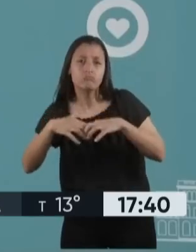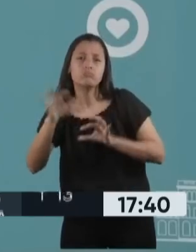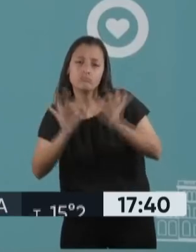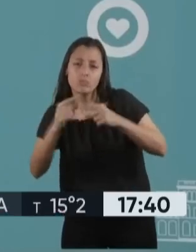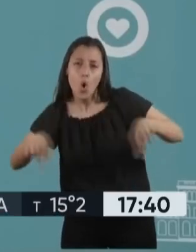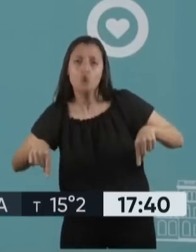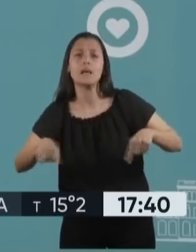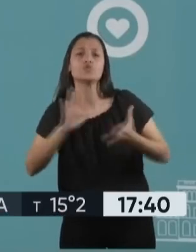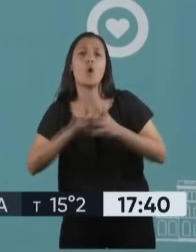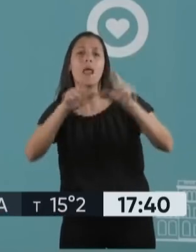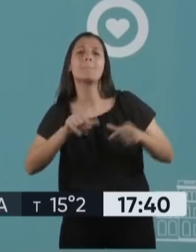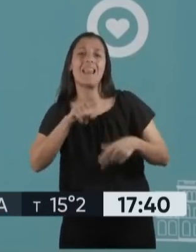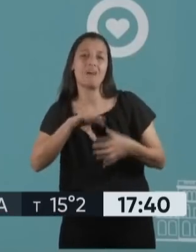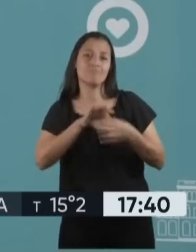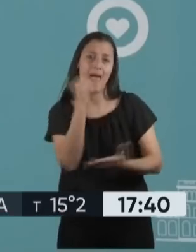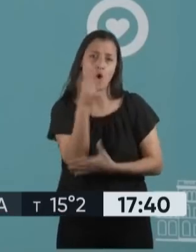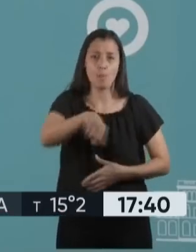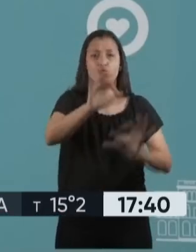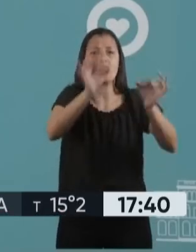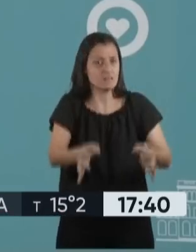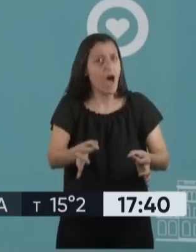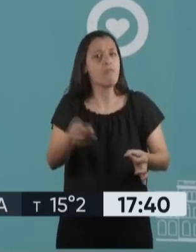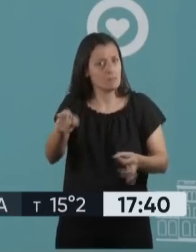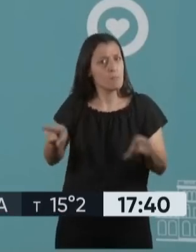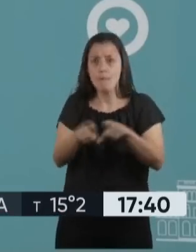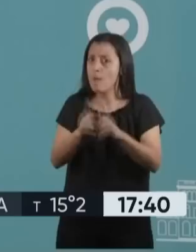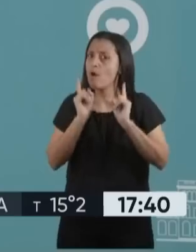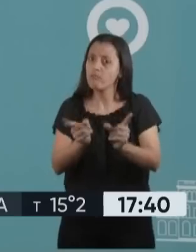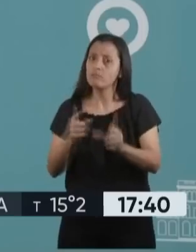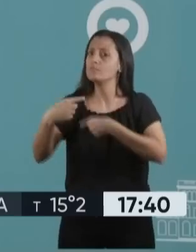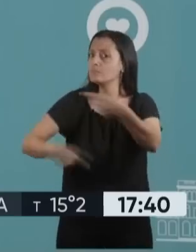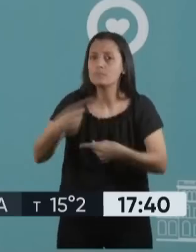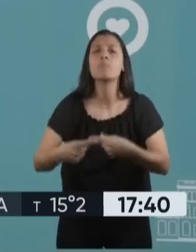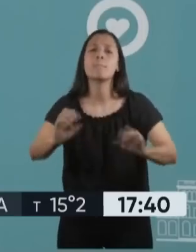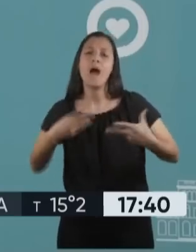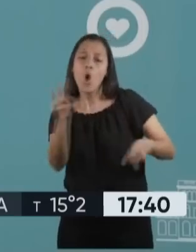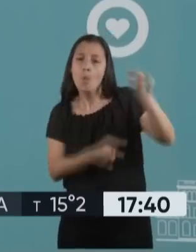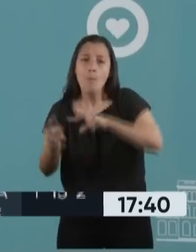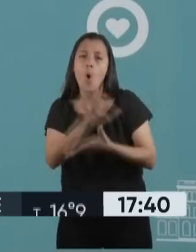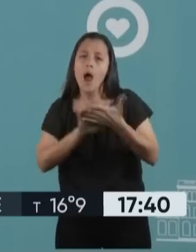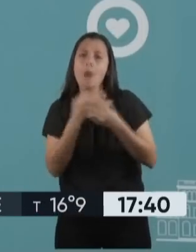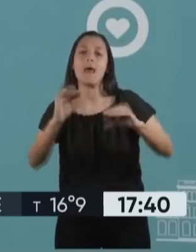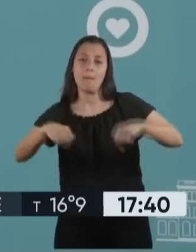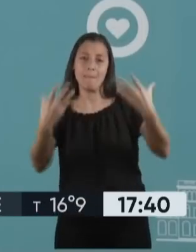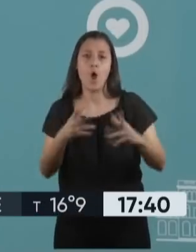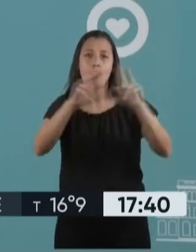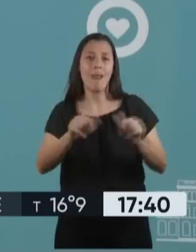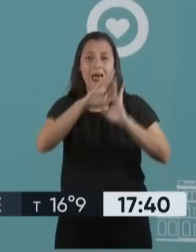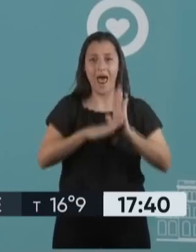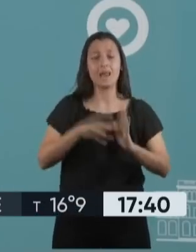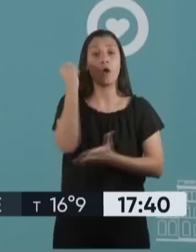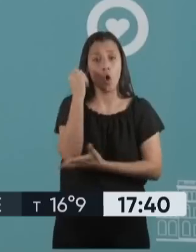como ustedes saben y ya he dicho, está ratificado para que sea cada vez mejor y como ustedes saben, este gobierno